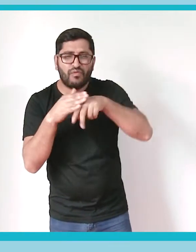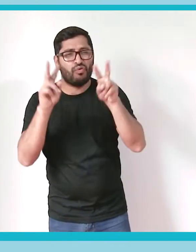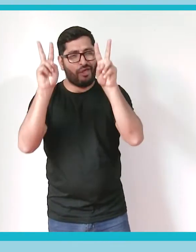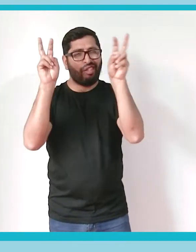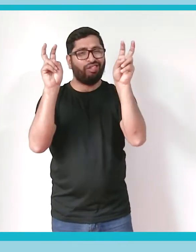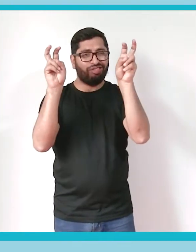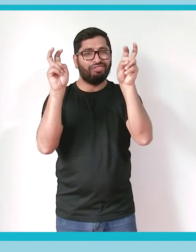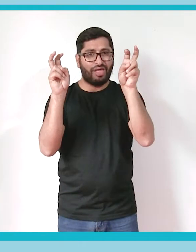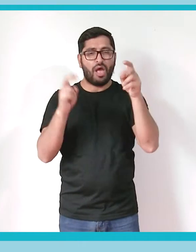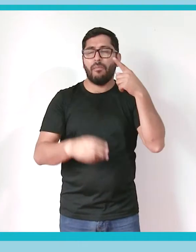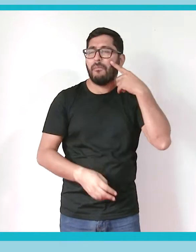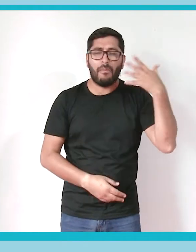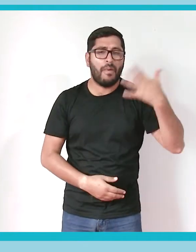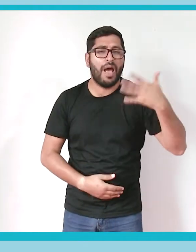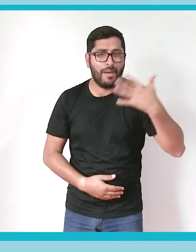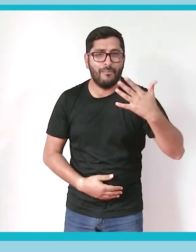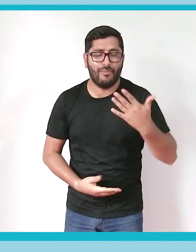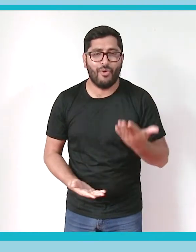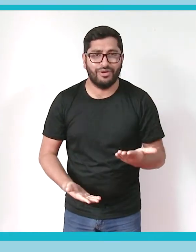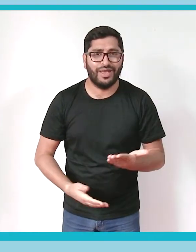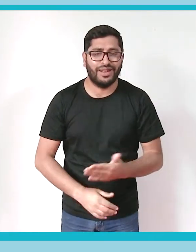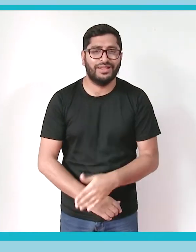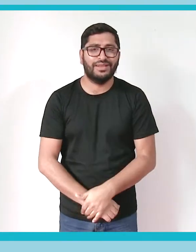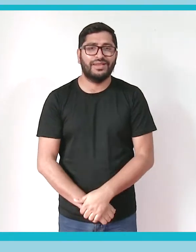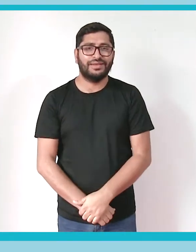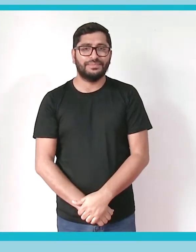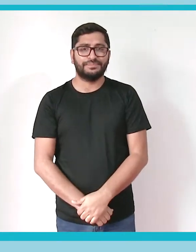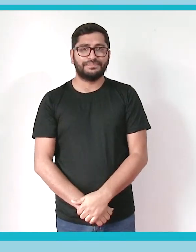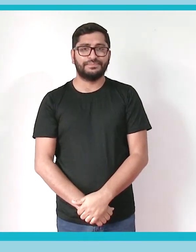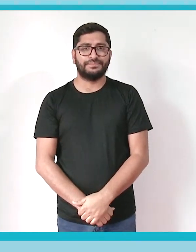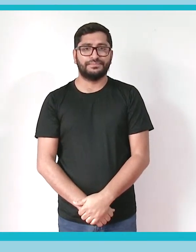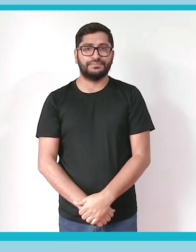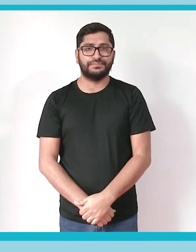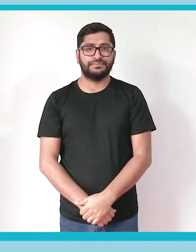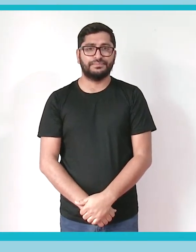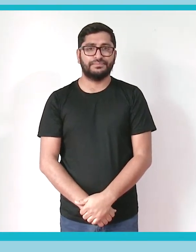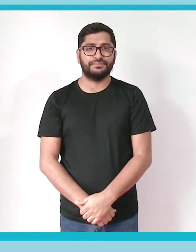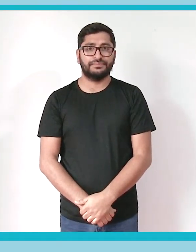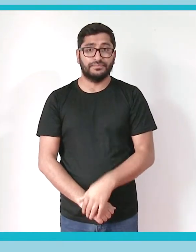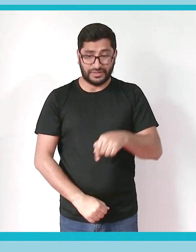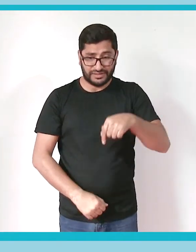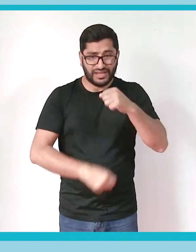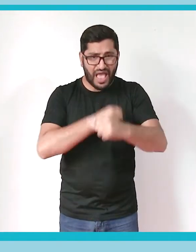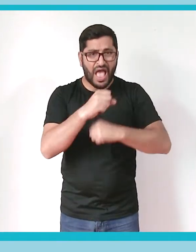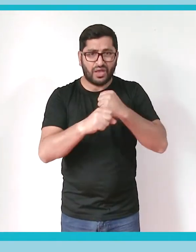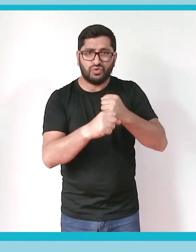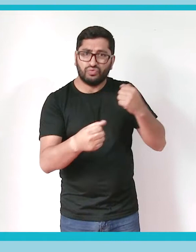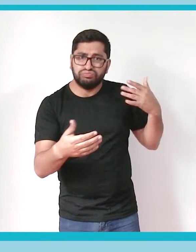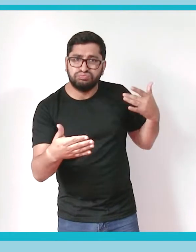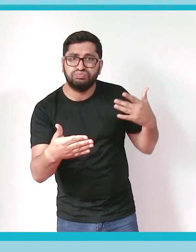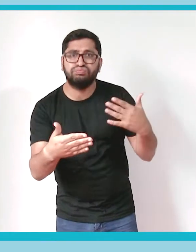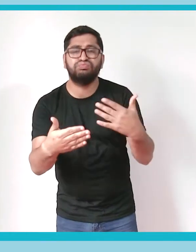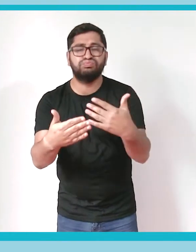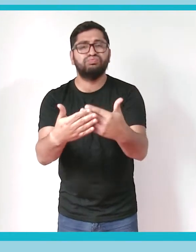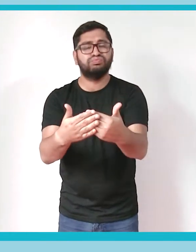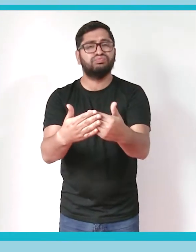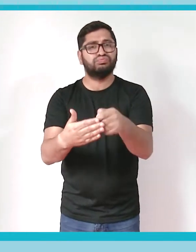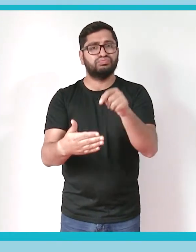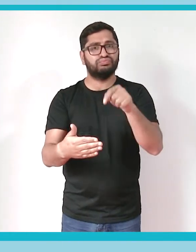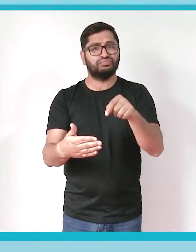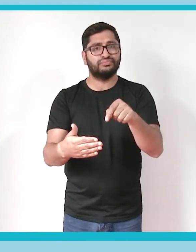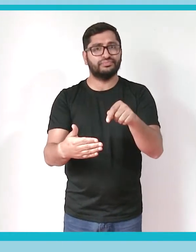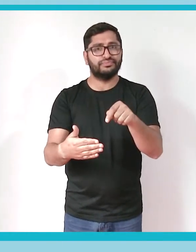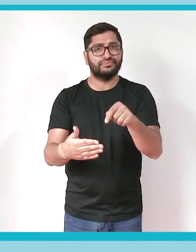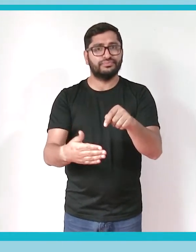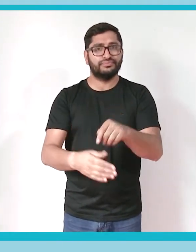sobre aquellos temas que a nosotros nos parecen que son relevantes. Y este año, ¿no?